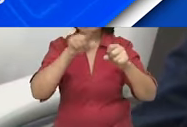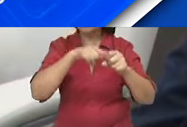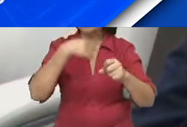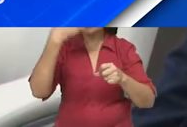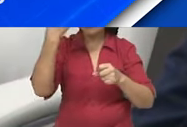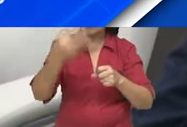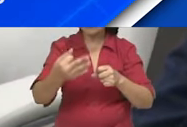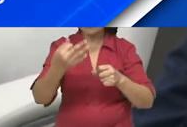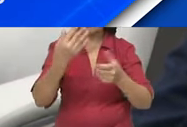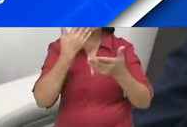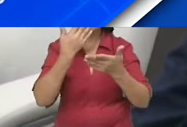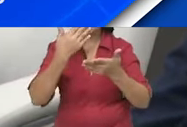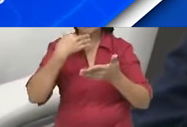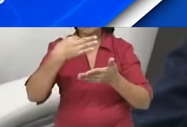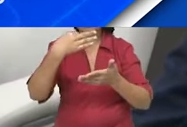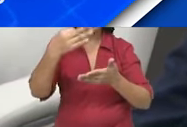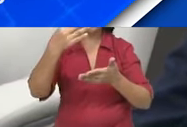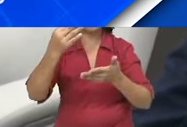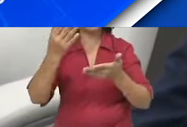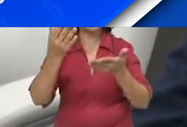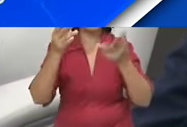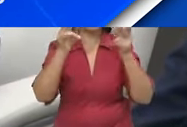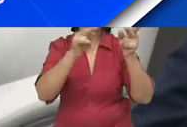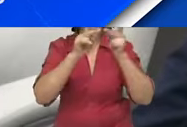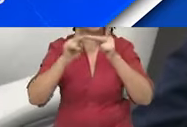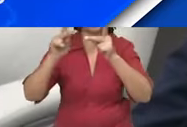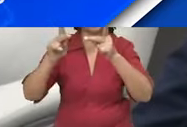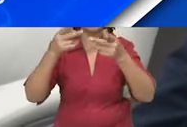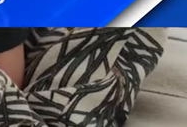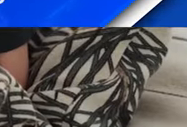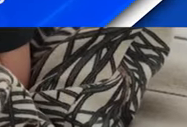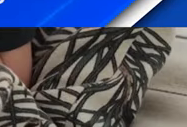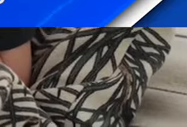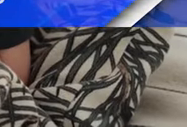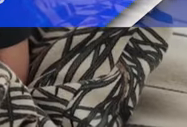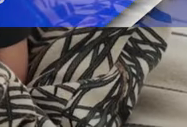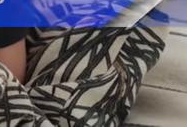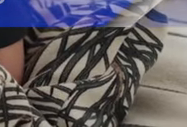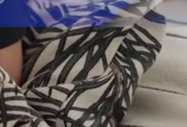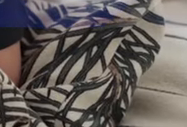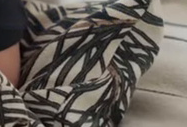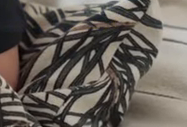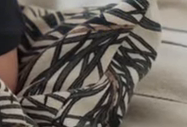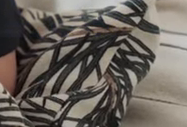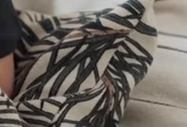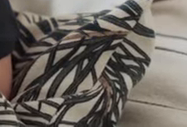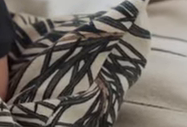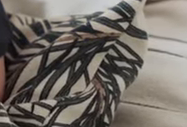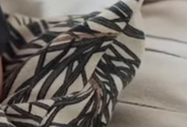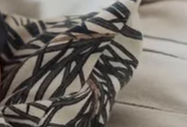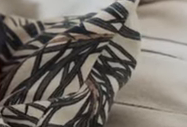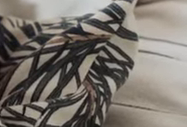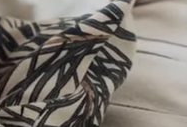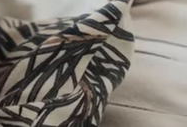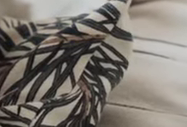asegurarles un buen futuro a estas generaciones. Noticias 12, Darlene Téllez.